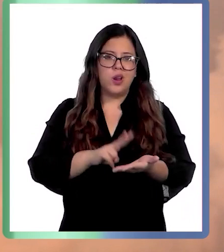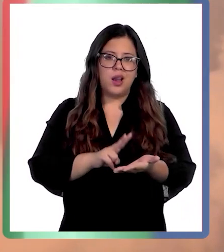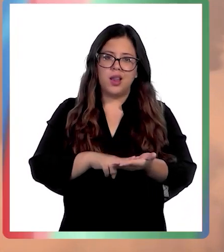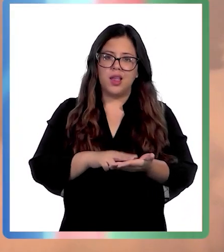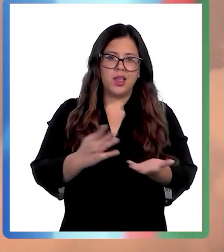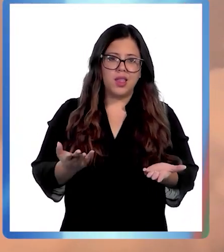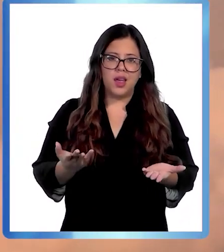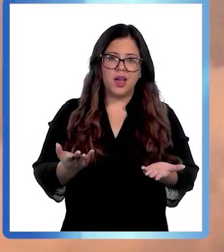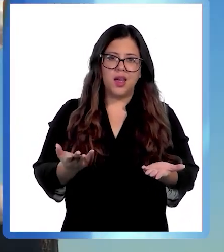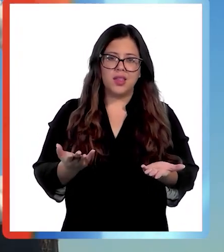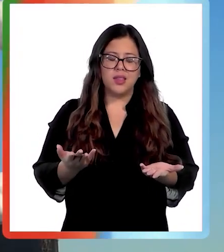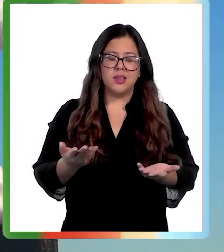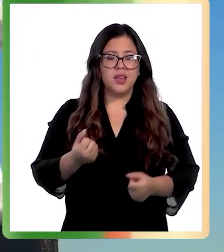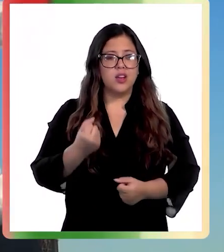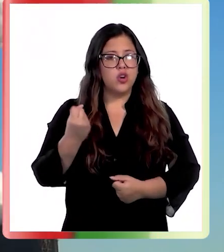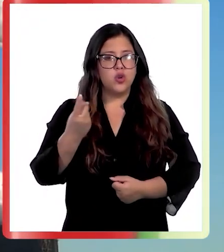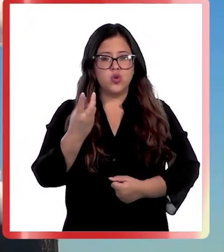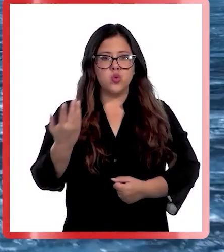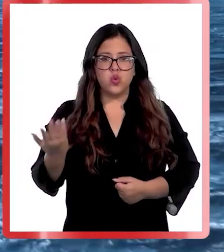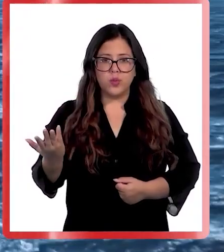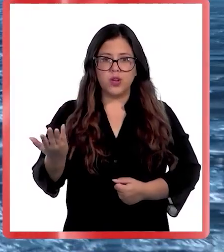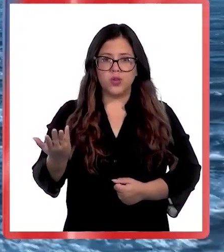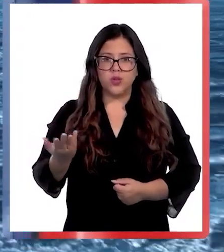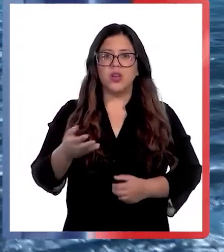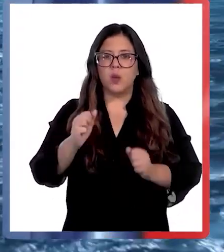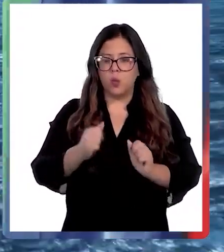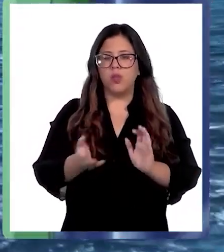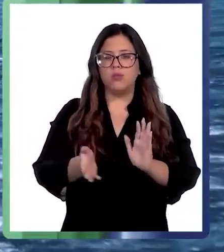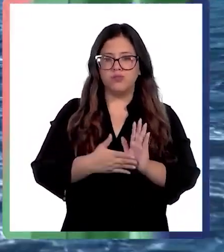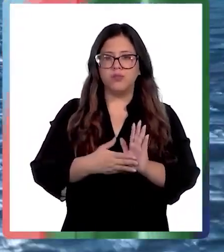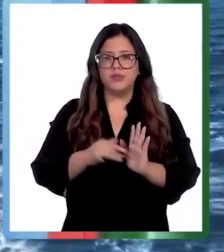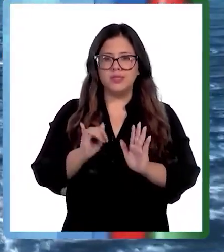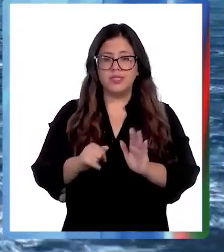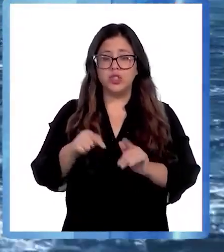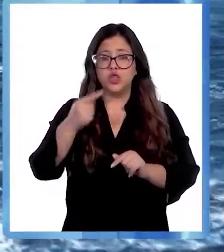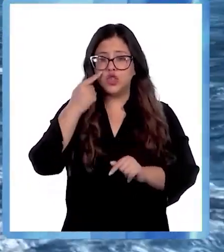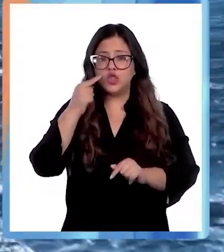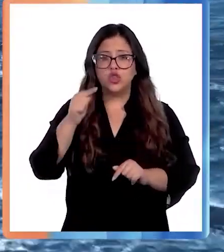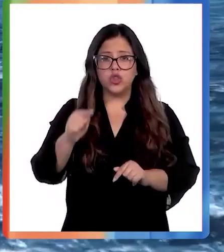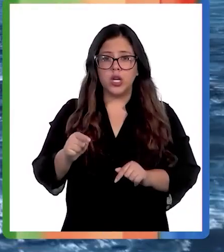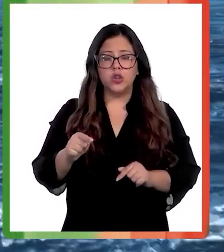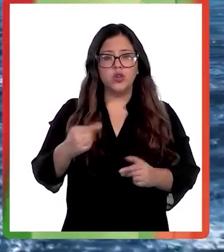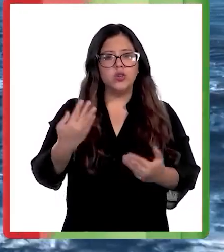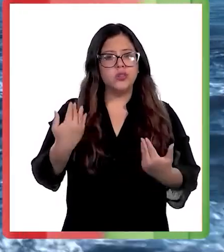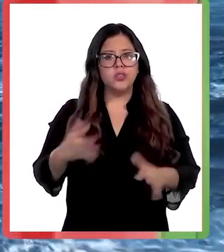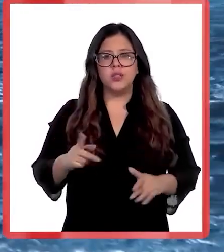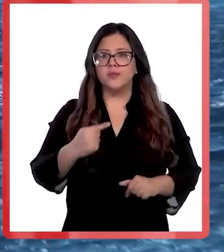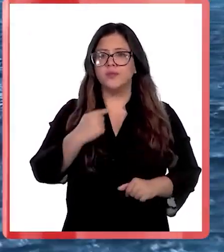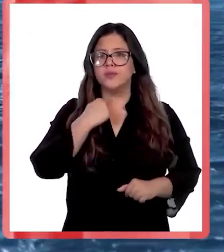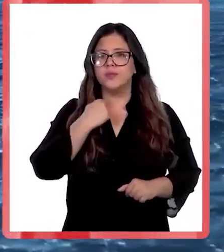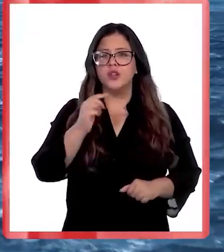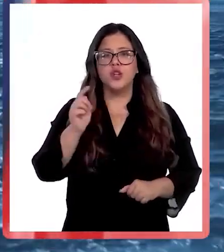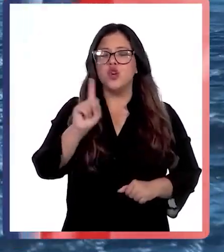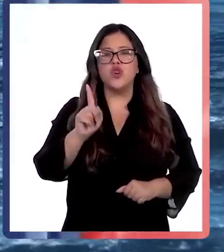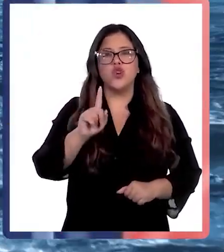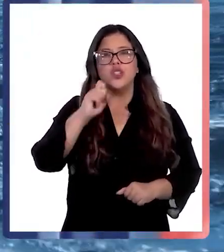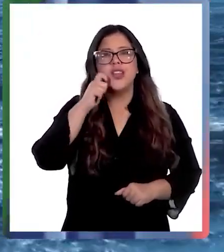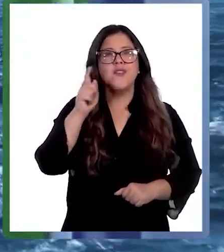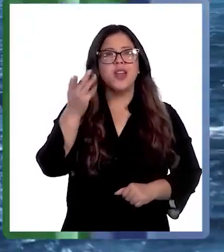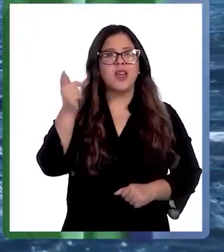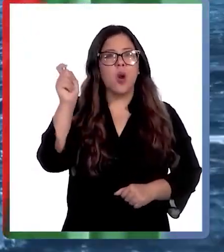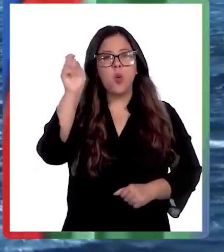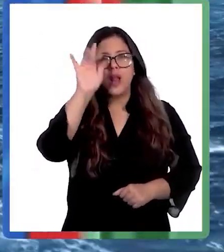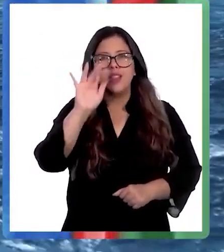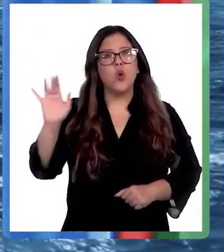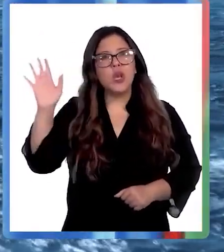realidad palpable en números y que uno puede demostrar. Y esto significa que ya nos alcanzó, ya no es una teoría, ya no es algo que